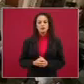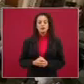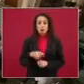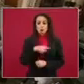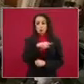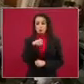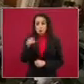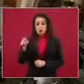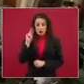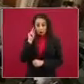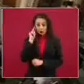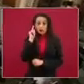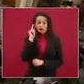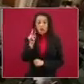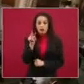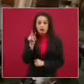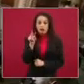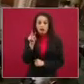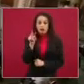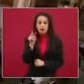para que vean